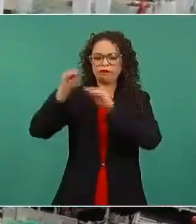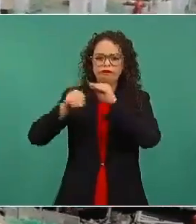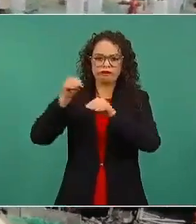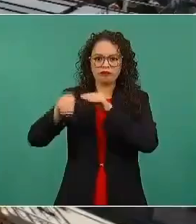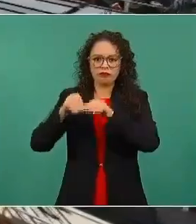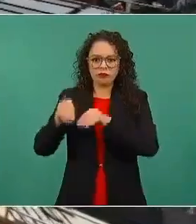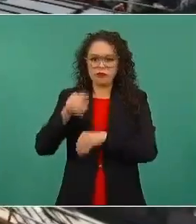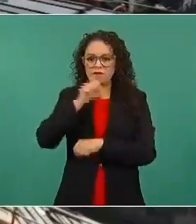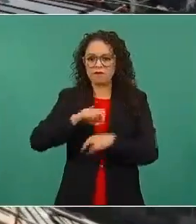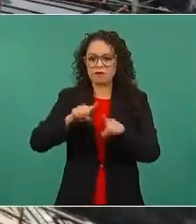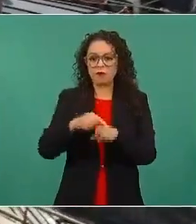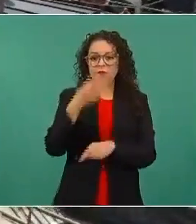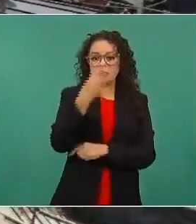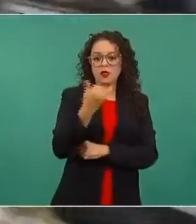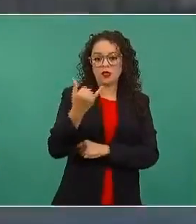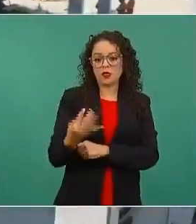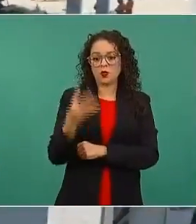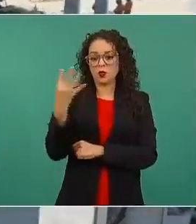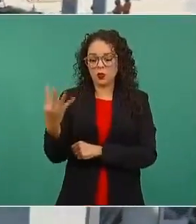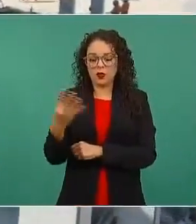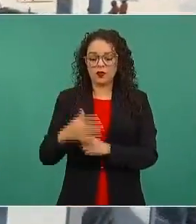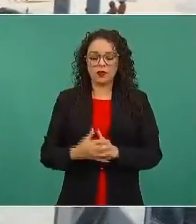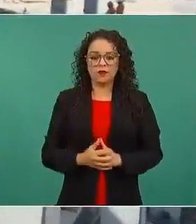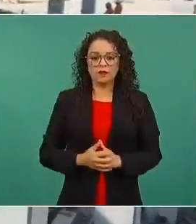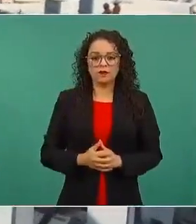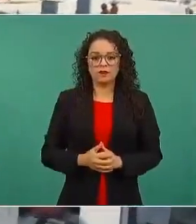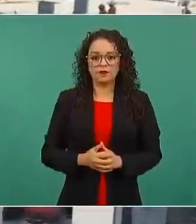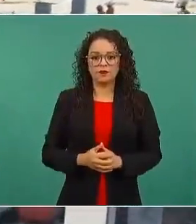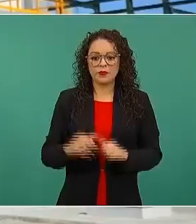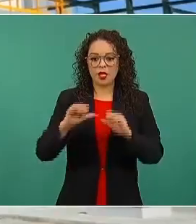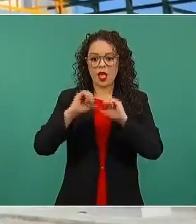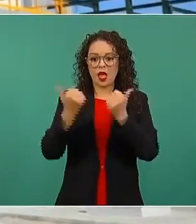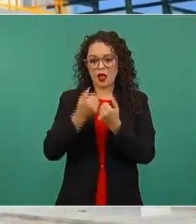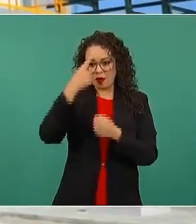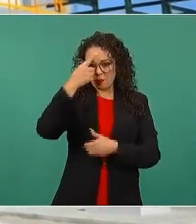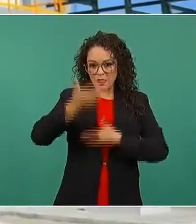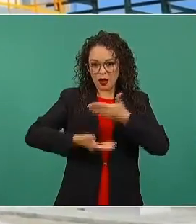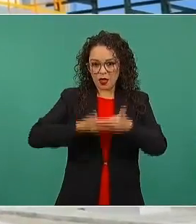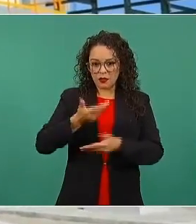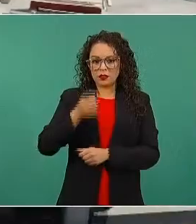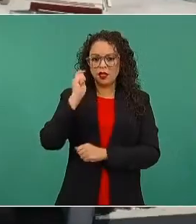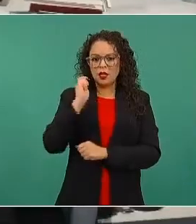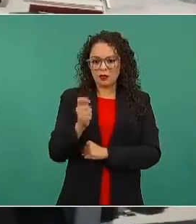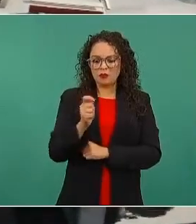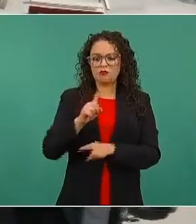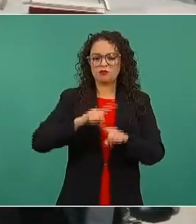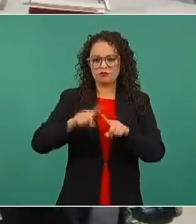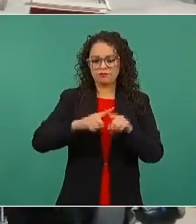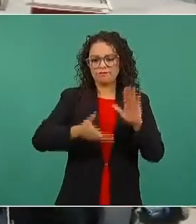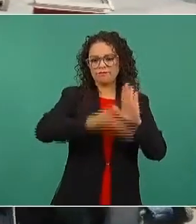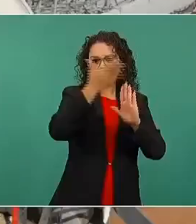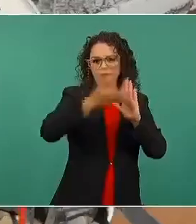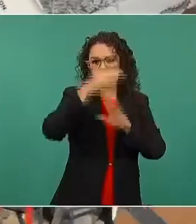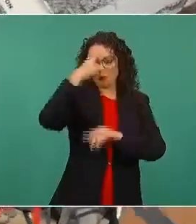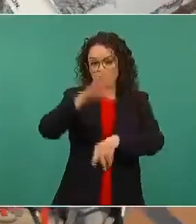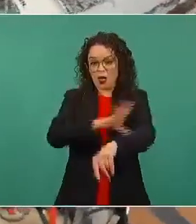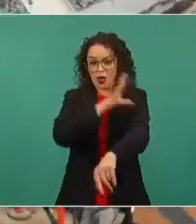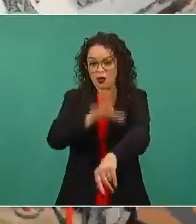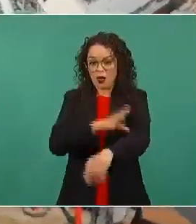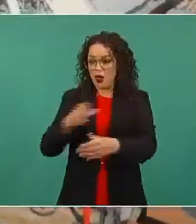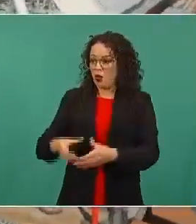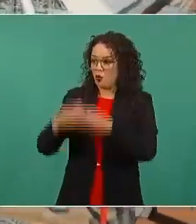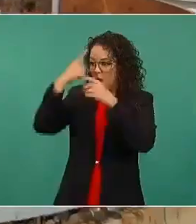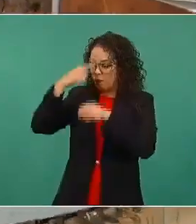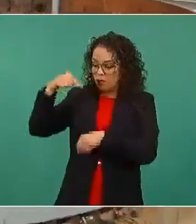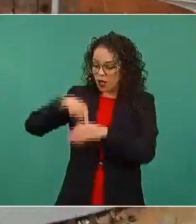que en los paquetes 3 y 4. Como parte del área de servicio, se avanza en la construcción de las diversas subestaciones eléctricas, torres de